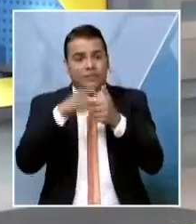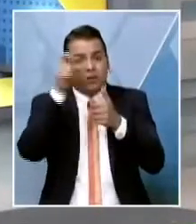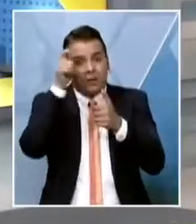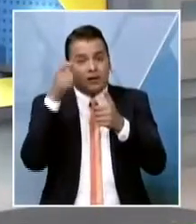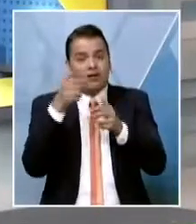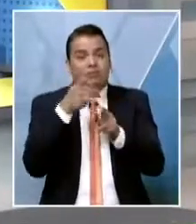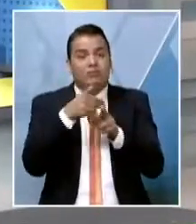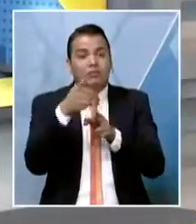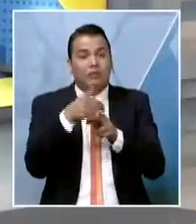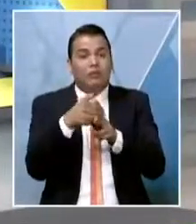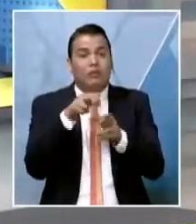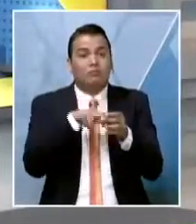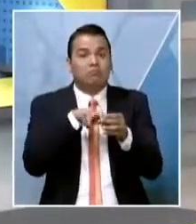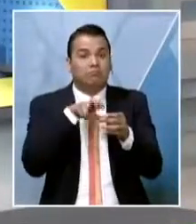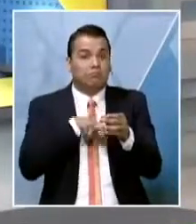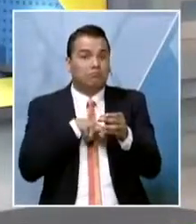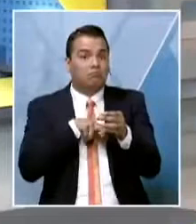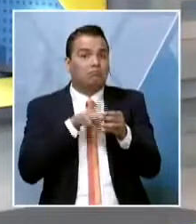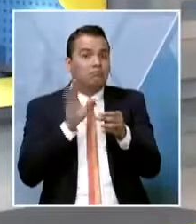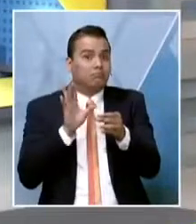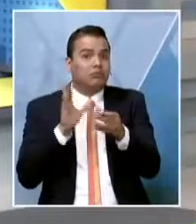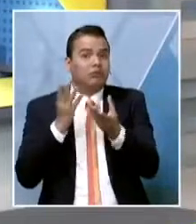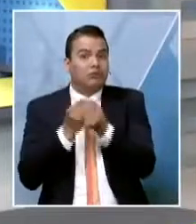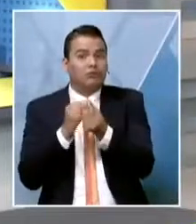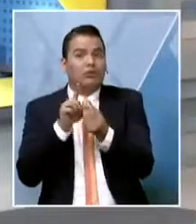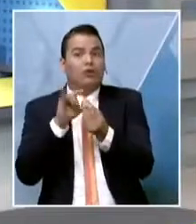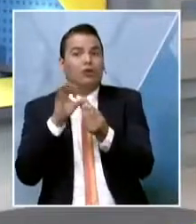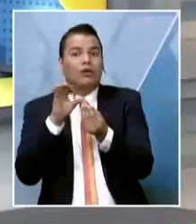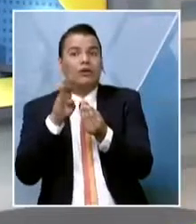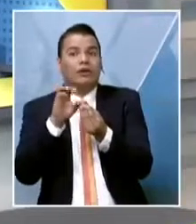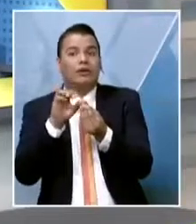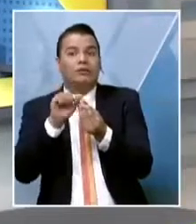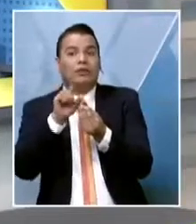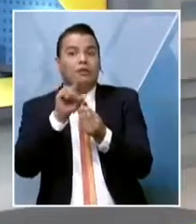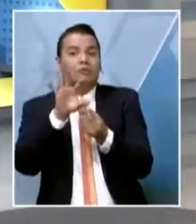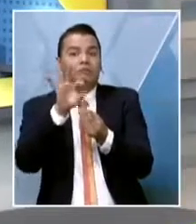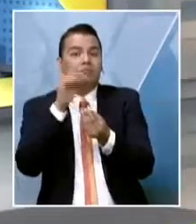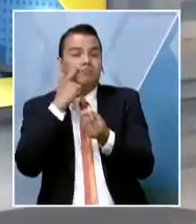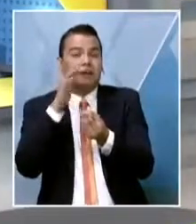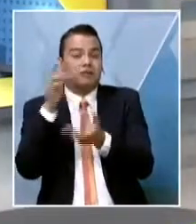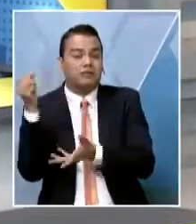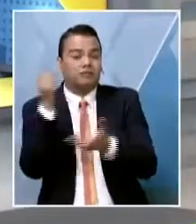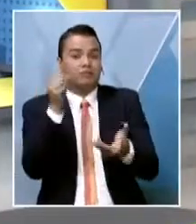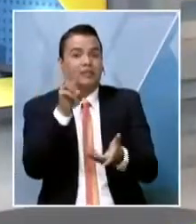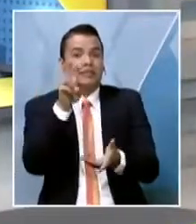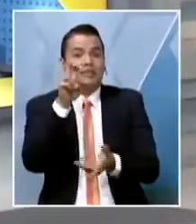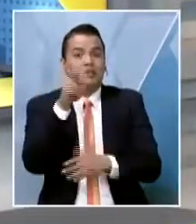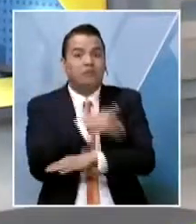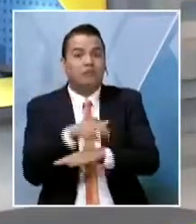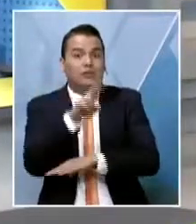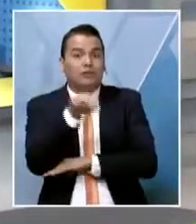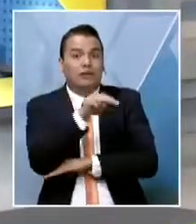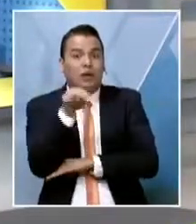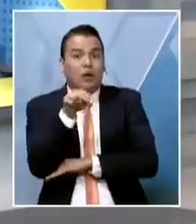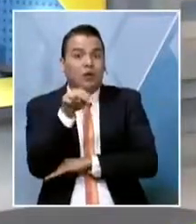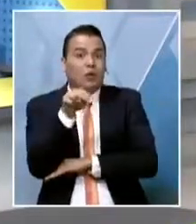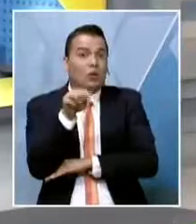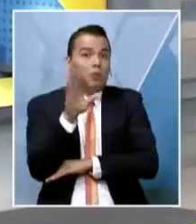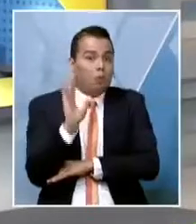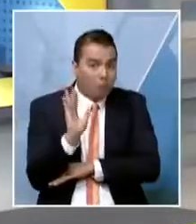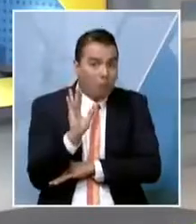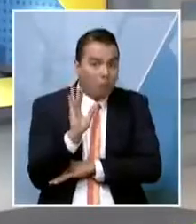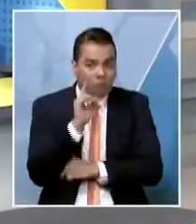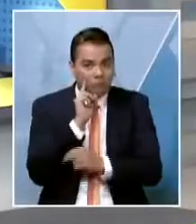américa está a punto de salir sporting de lisboa 7 millones de euros por el 70% del jugador a